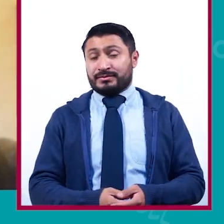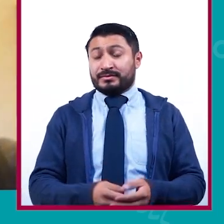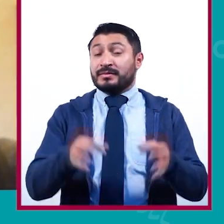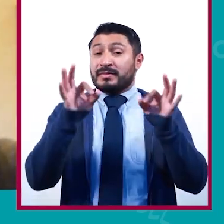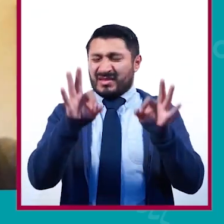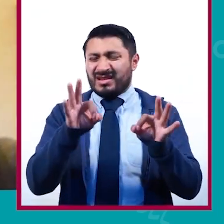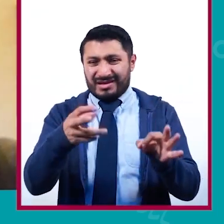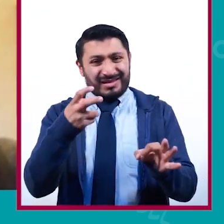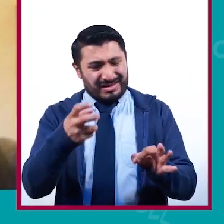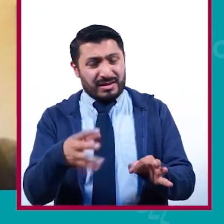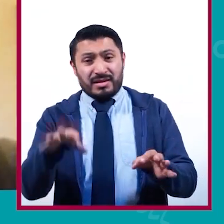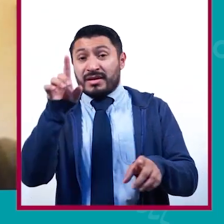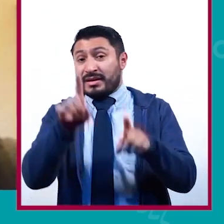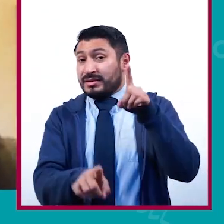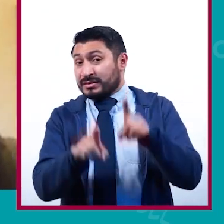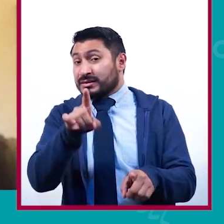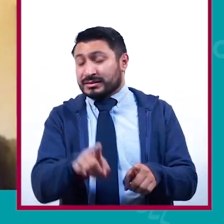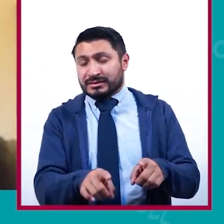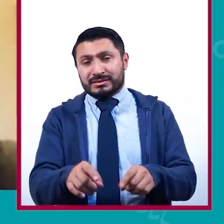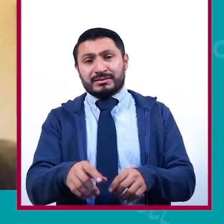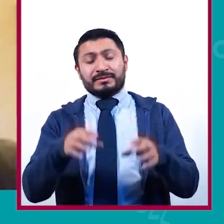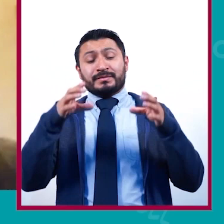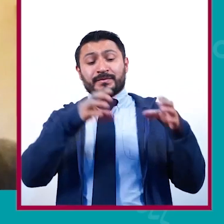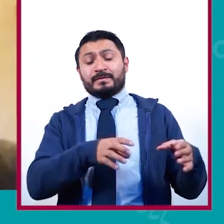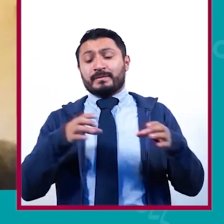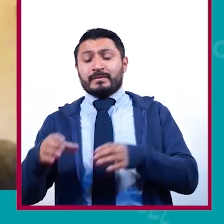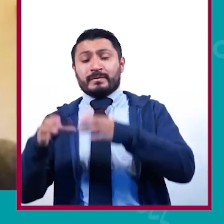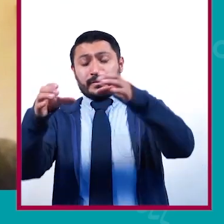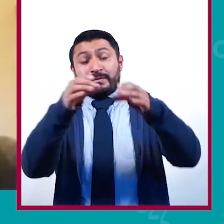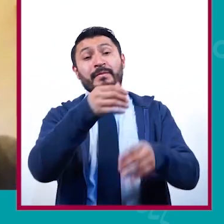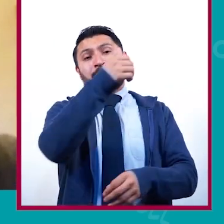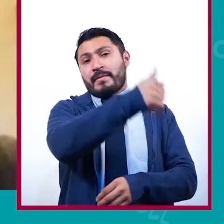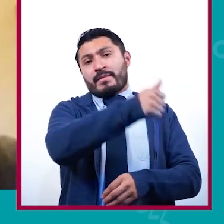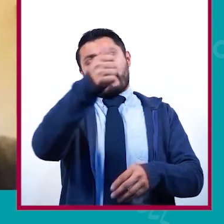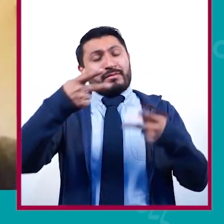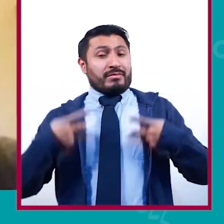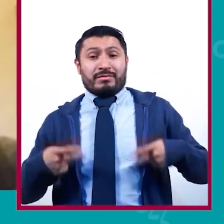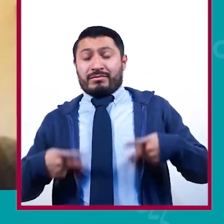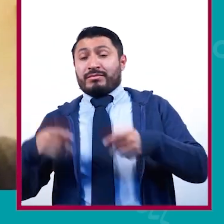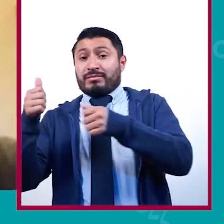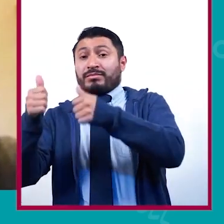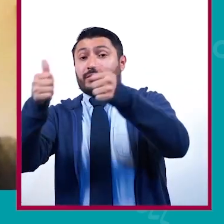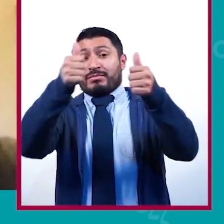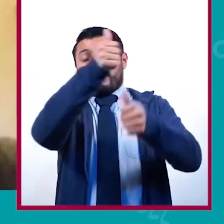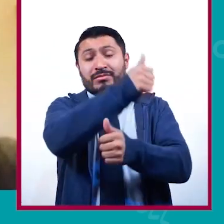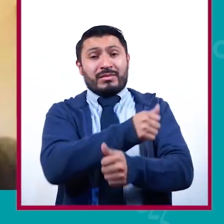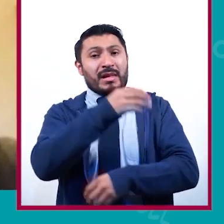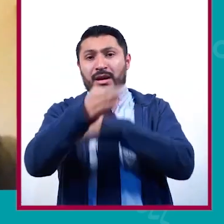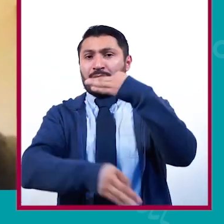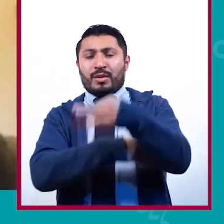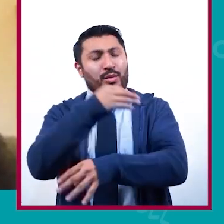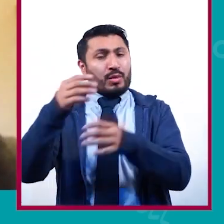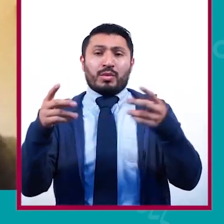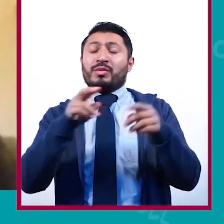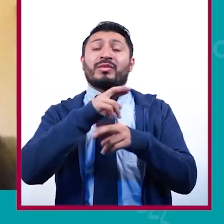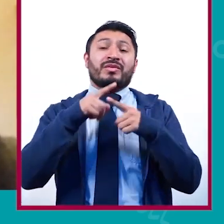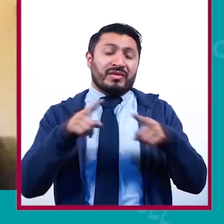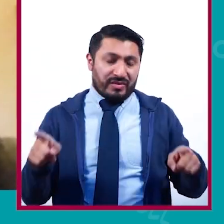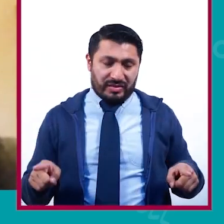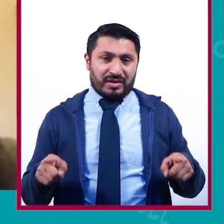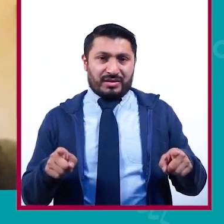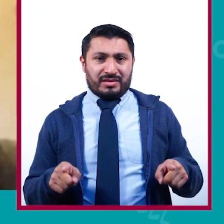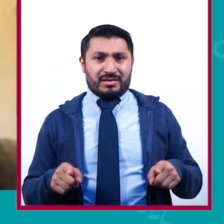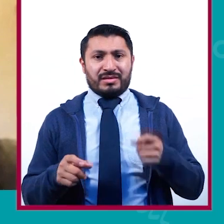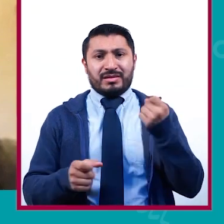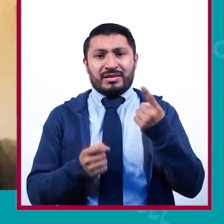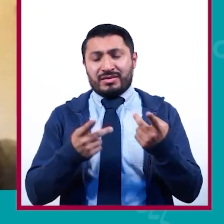varía, obviamente, de población en población y de persona en persona. No todos podemos reaccionar de la misma manera. Hay personas